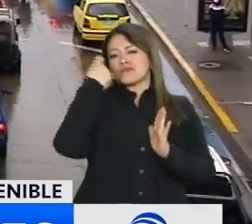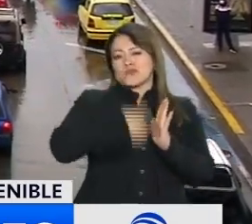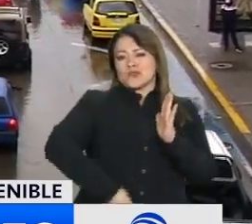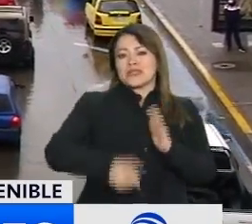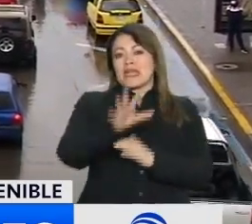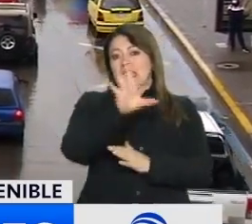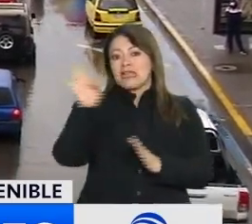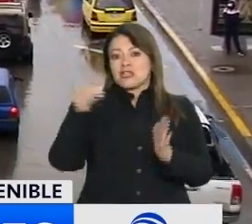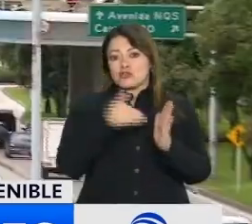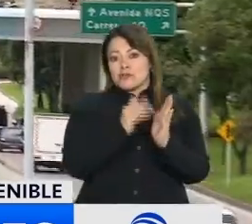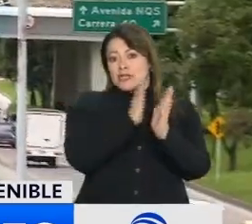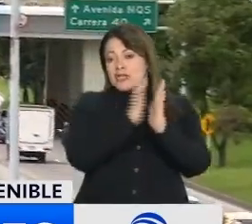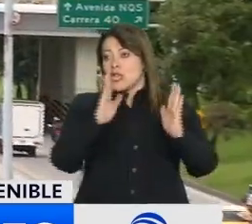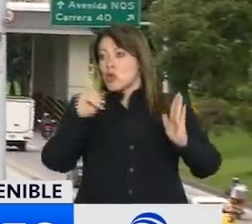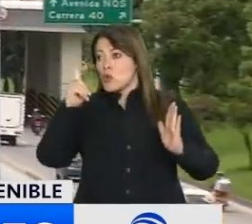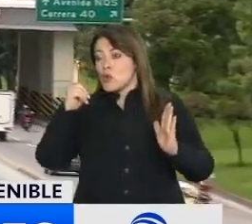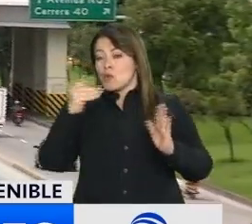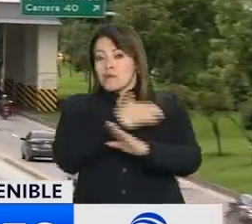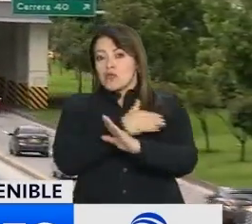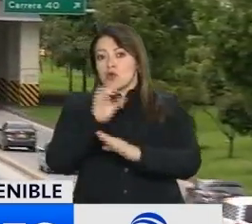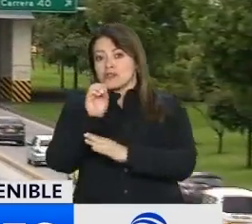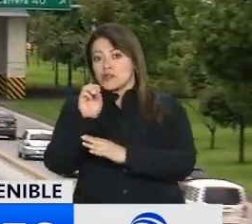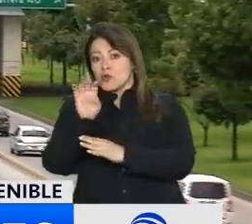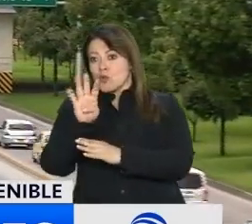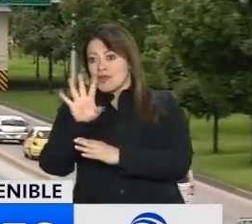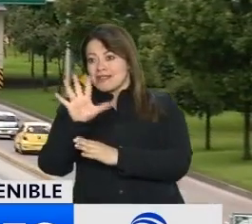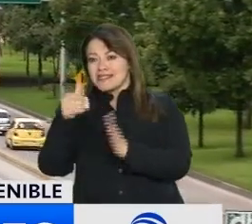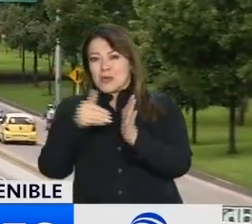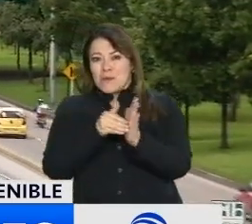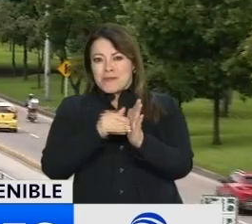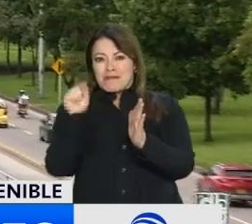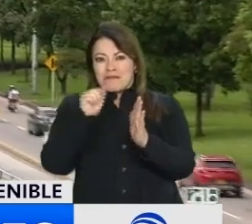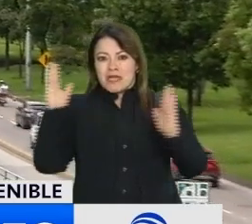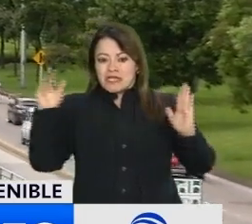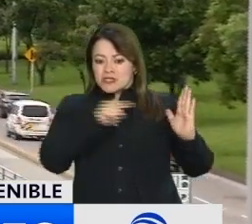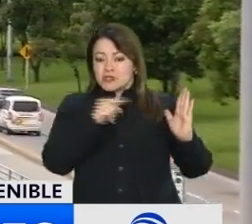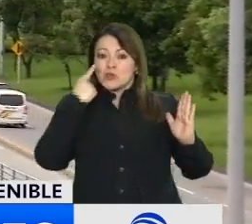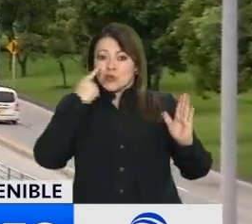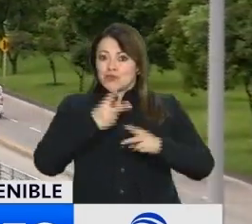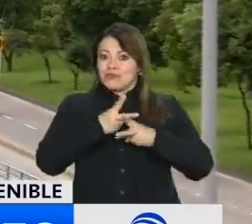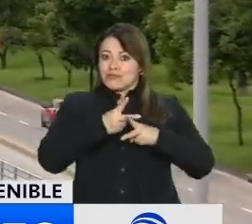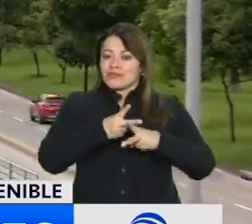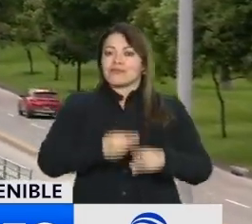500 mil a 1.045.000 pesos, así como la inmovilización del vehículo.